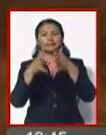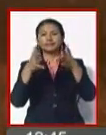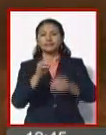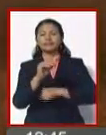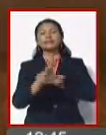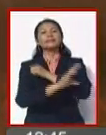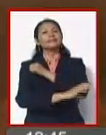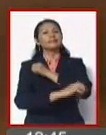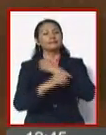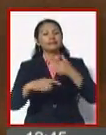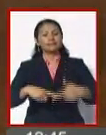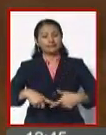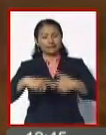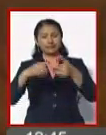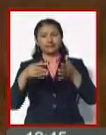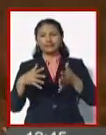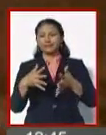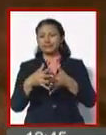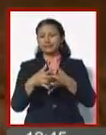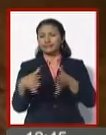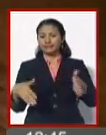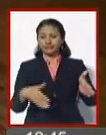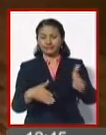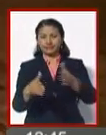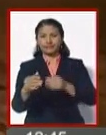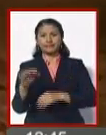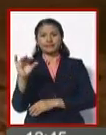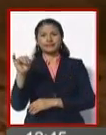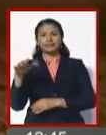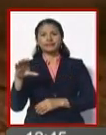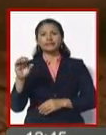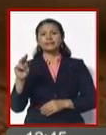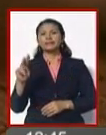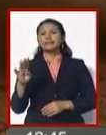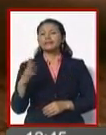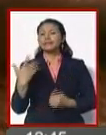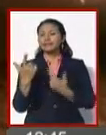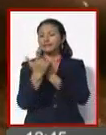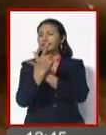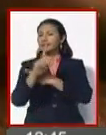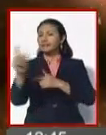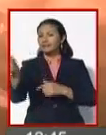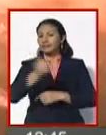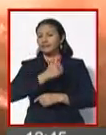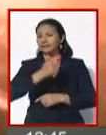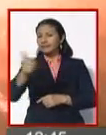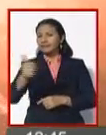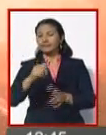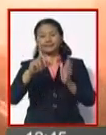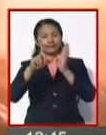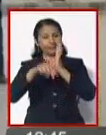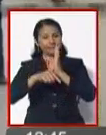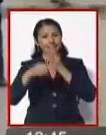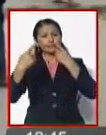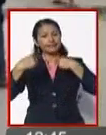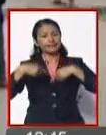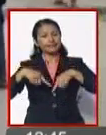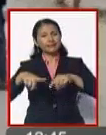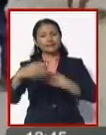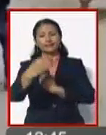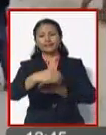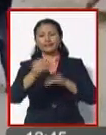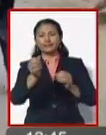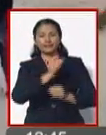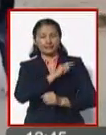bloqueadores de Camiri decidieron levantar el bloqueo que mantienen en la carretera Ayacuiba, la cual ahora se encuentra libre para transitar. Posteriormente, se dirigieron hasta